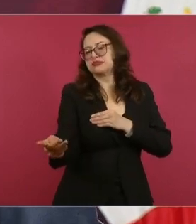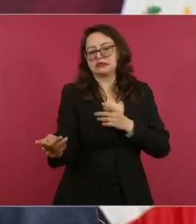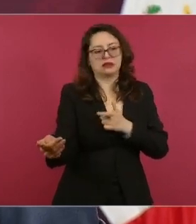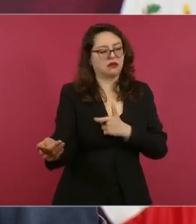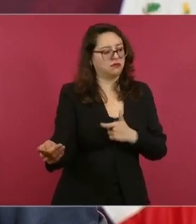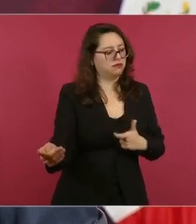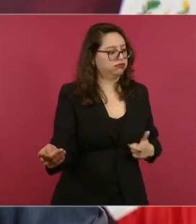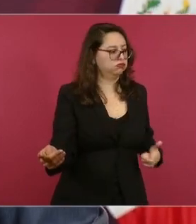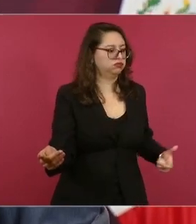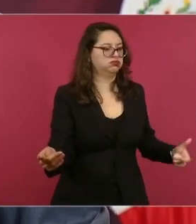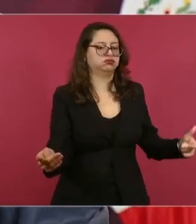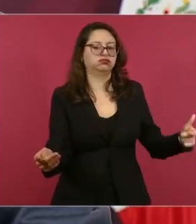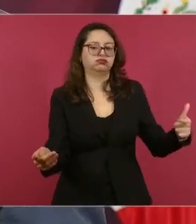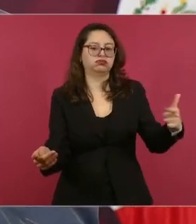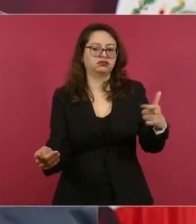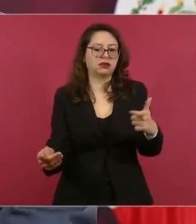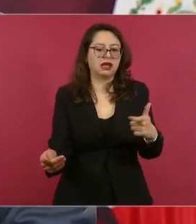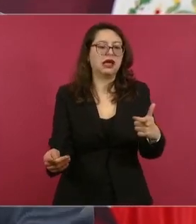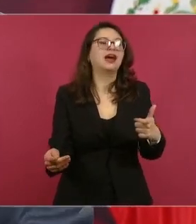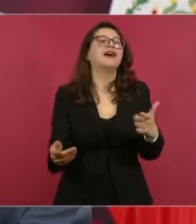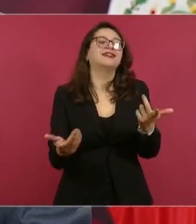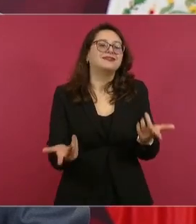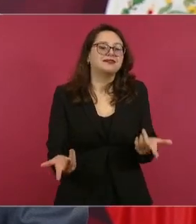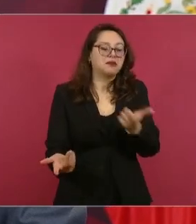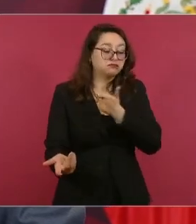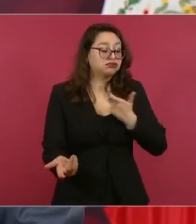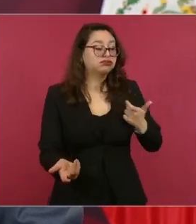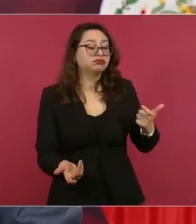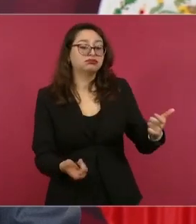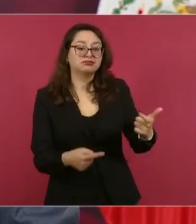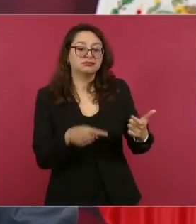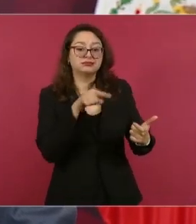a los medios de información.